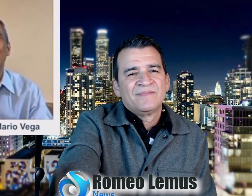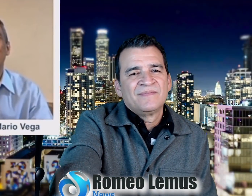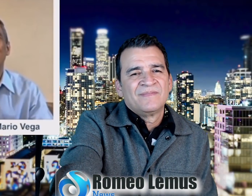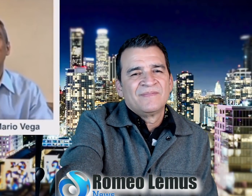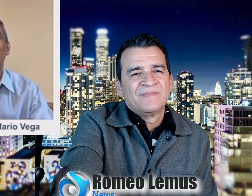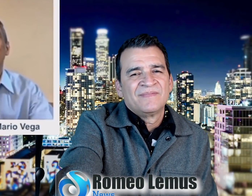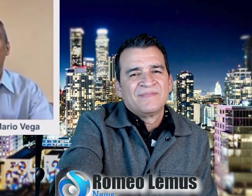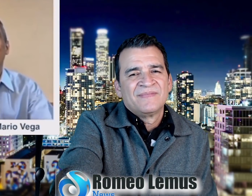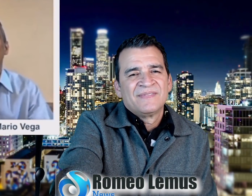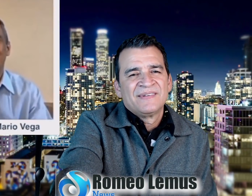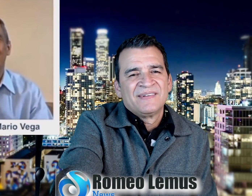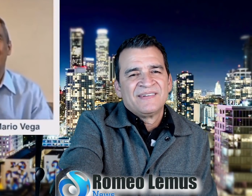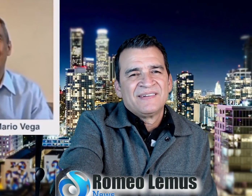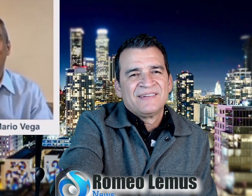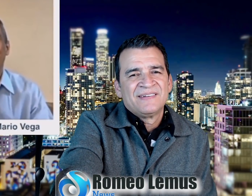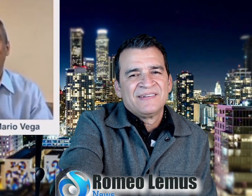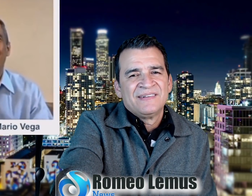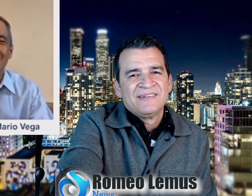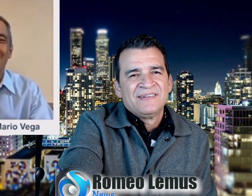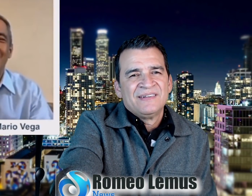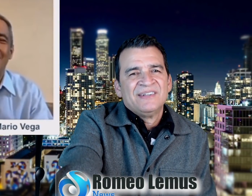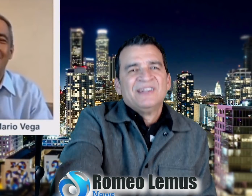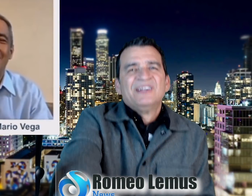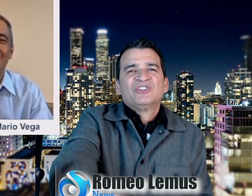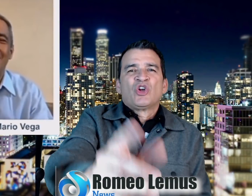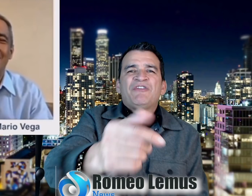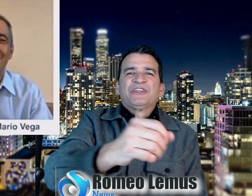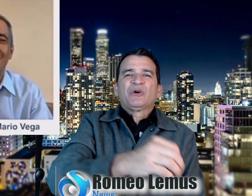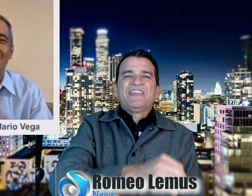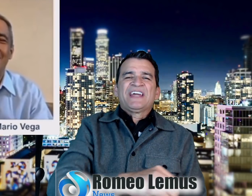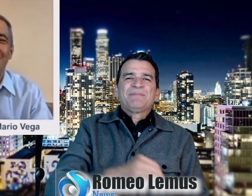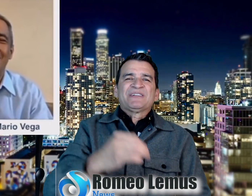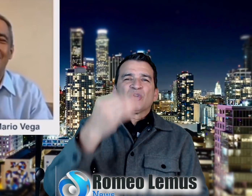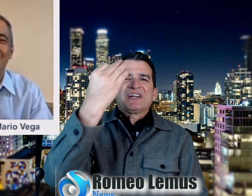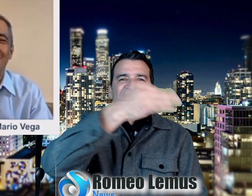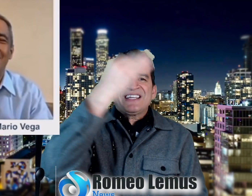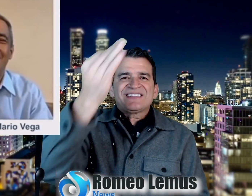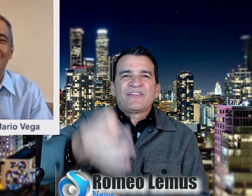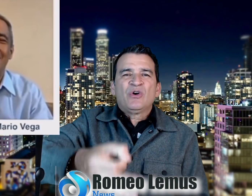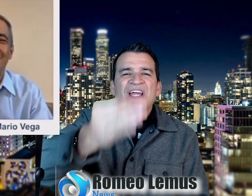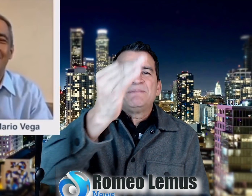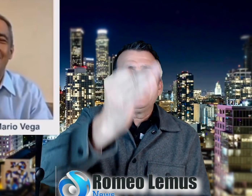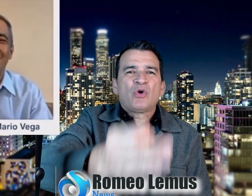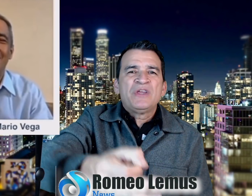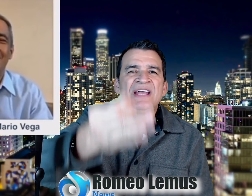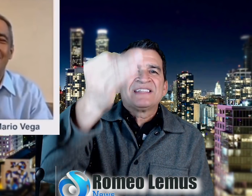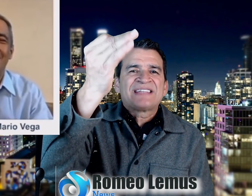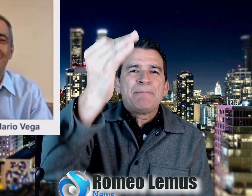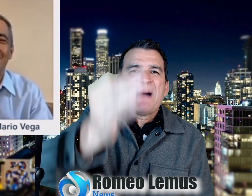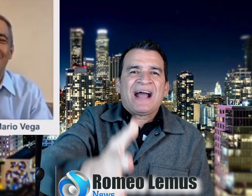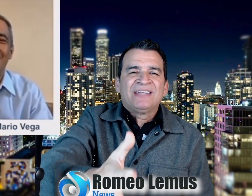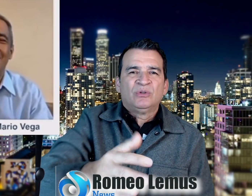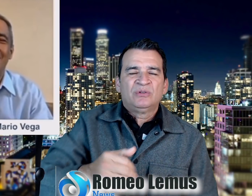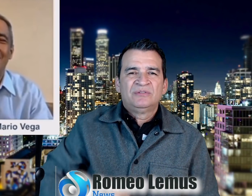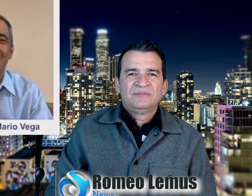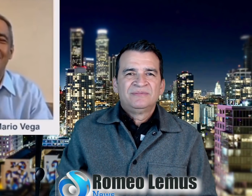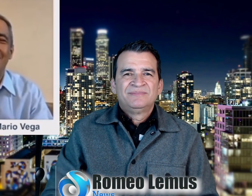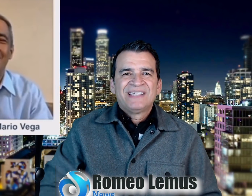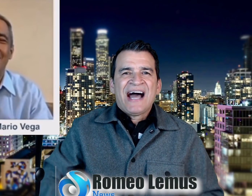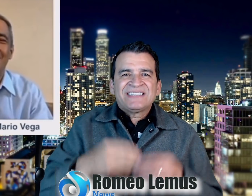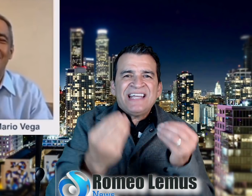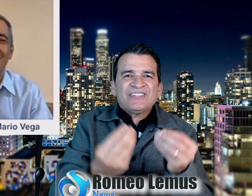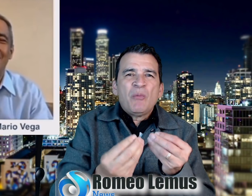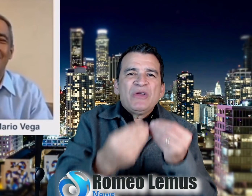está bajando entonces que va a hacer es sólo faltó que dijera el pastor gracias a dios que el bitcoin está bajando